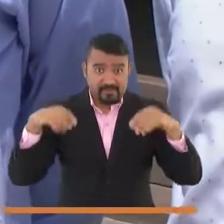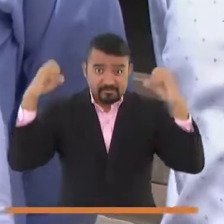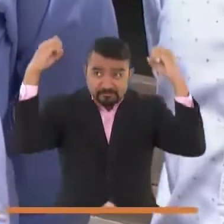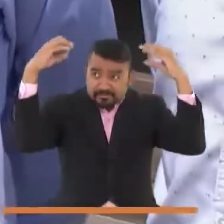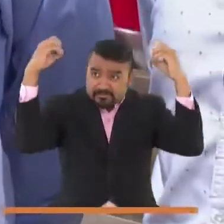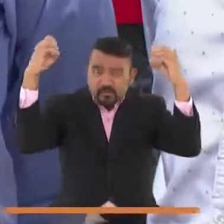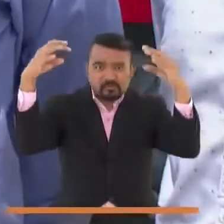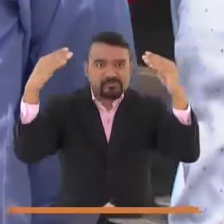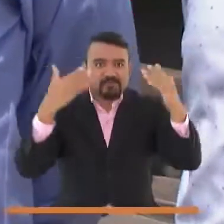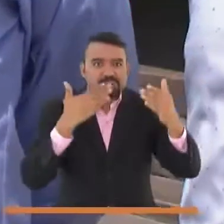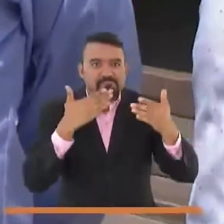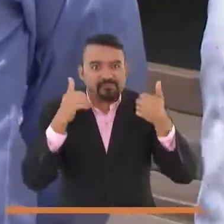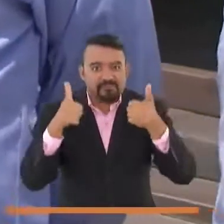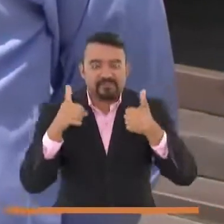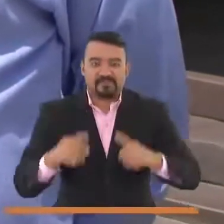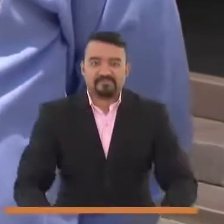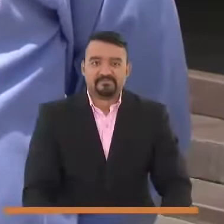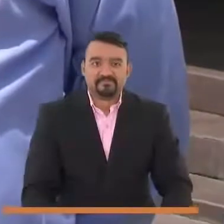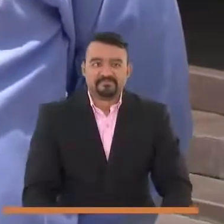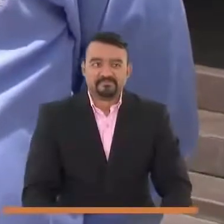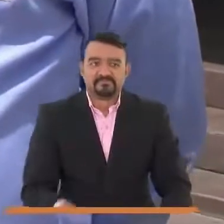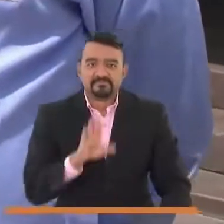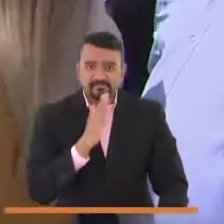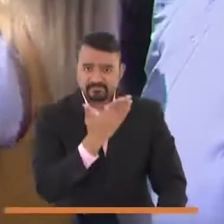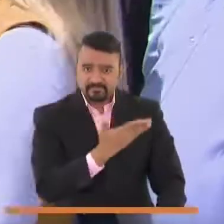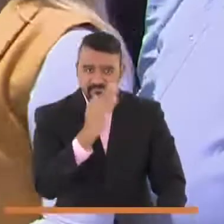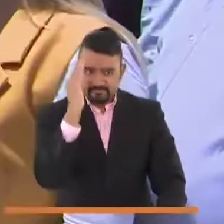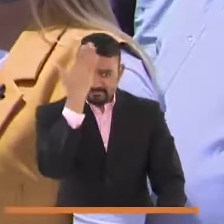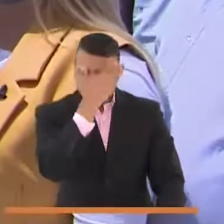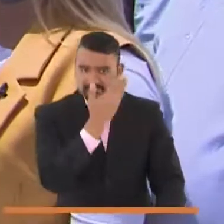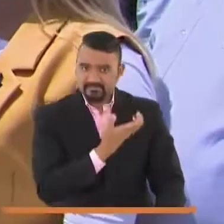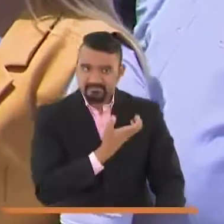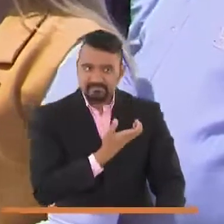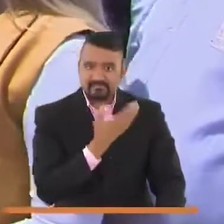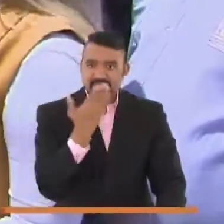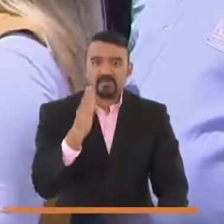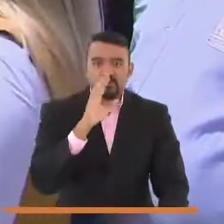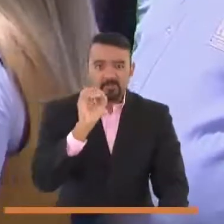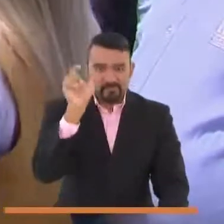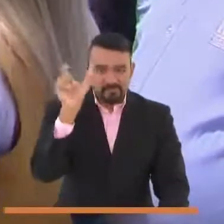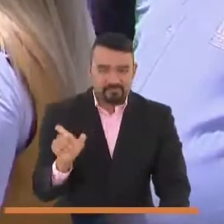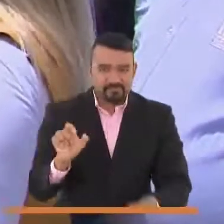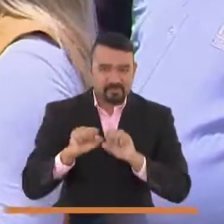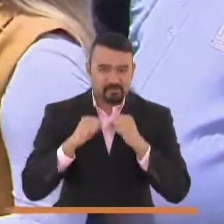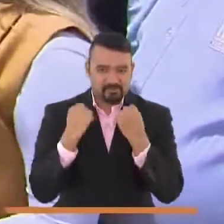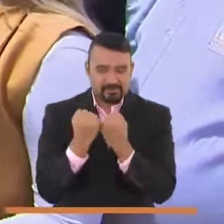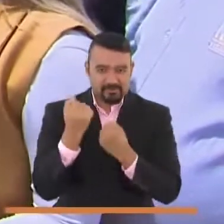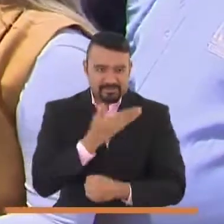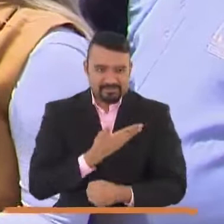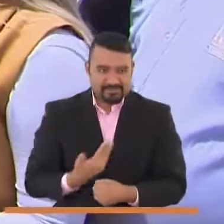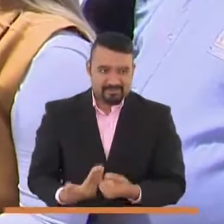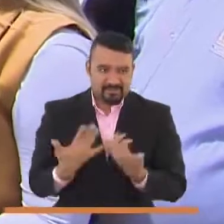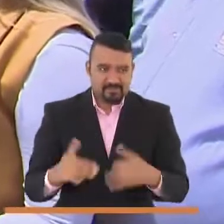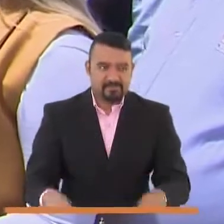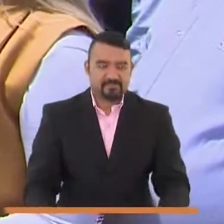mucha más razón. Alcalde del municipio de Envigado, presidente del Consejo Bernardo Mora, vamos entonces a